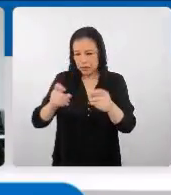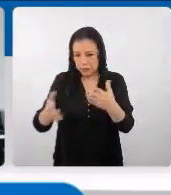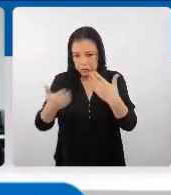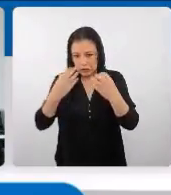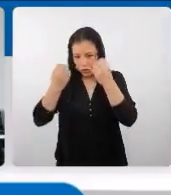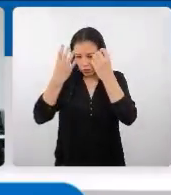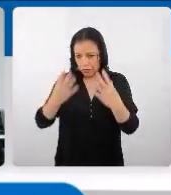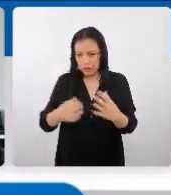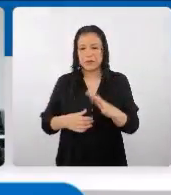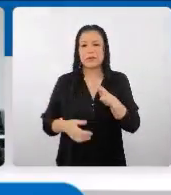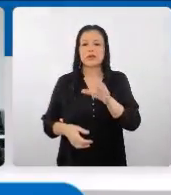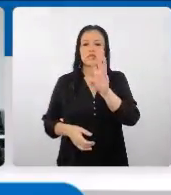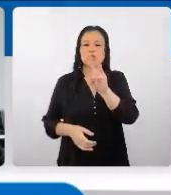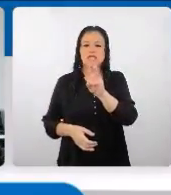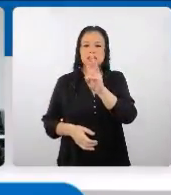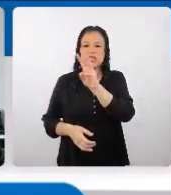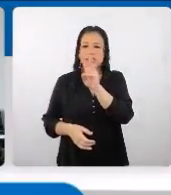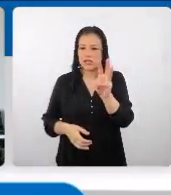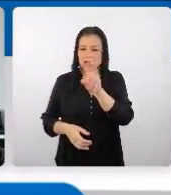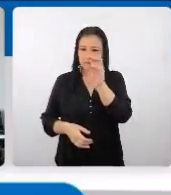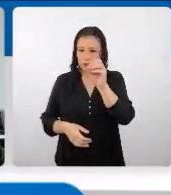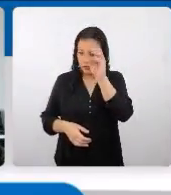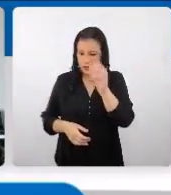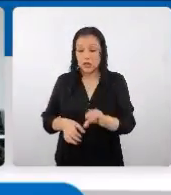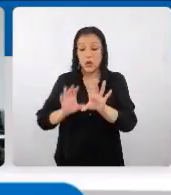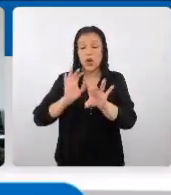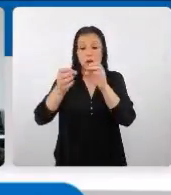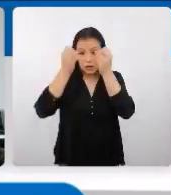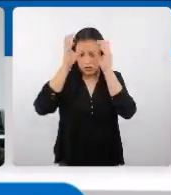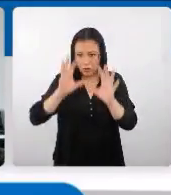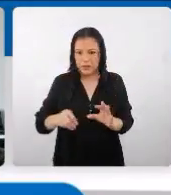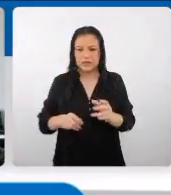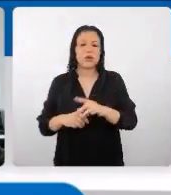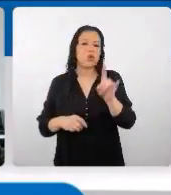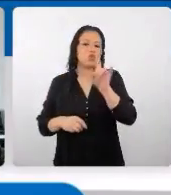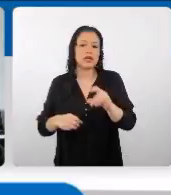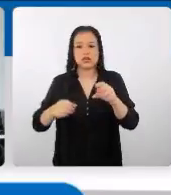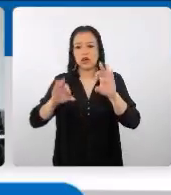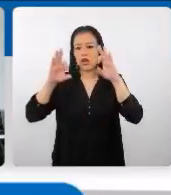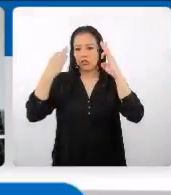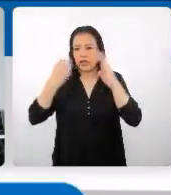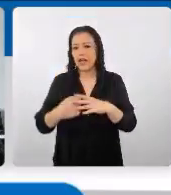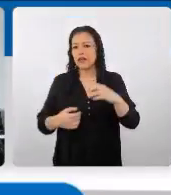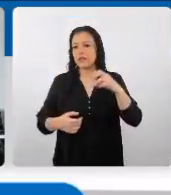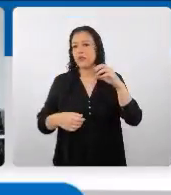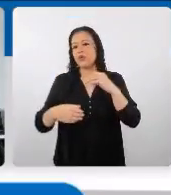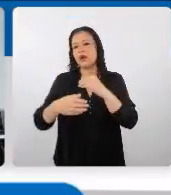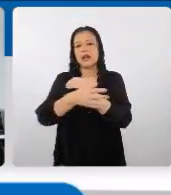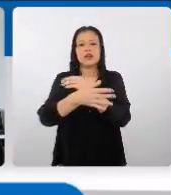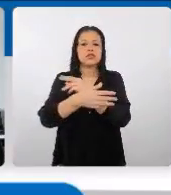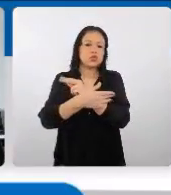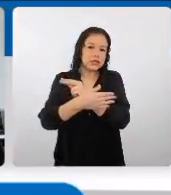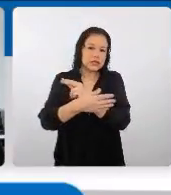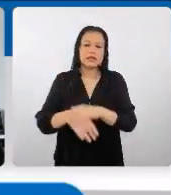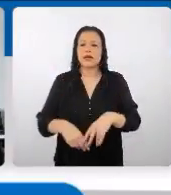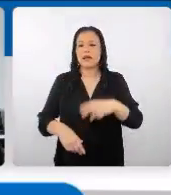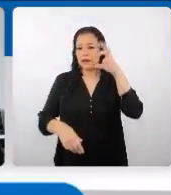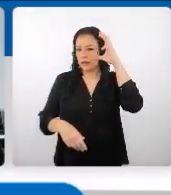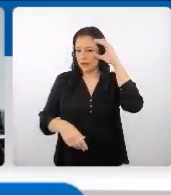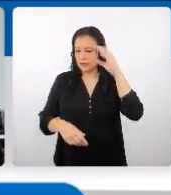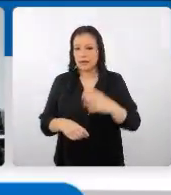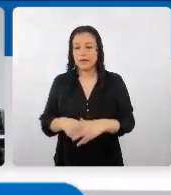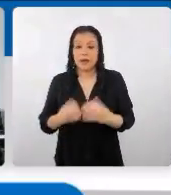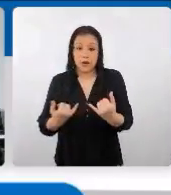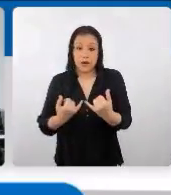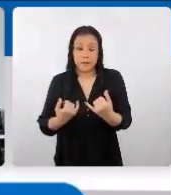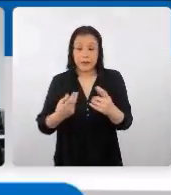un 66% encuentra información sobre destinos a través de este medio. A la hora de planificar,